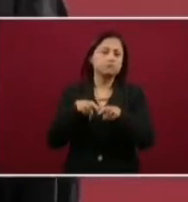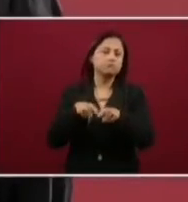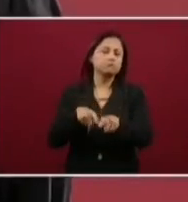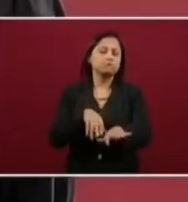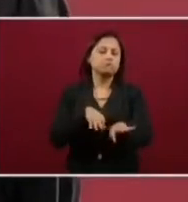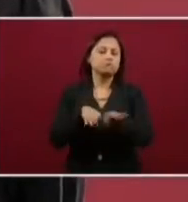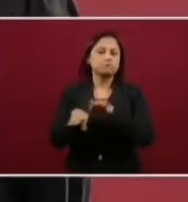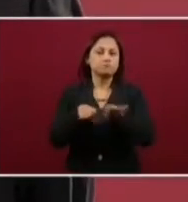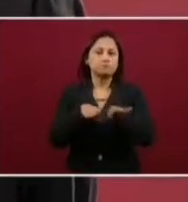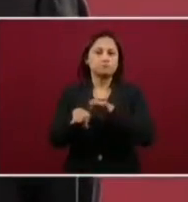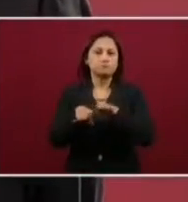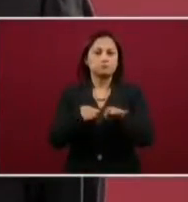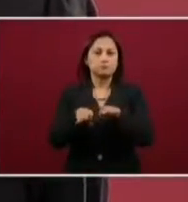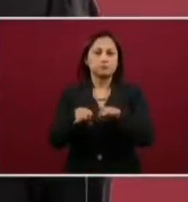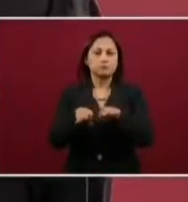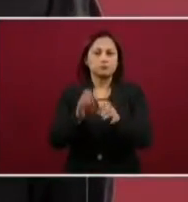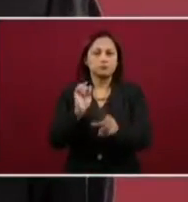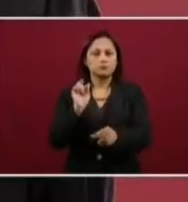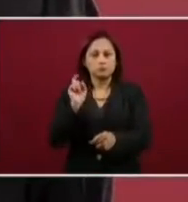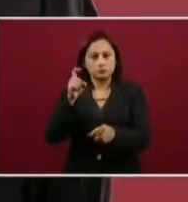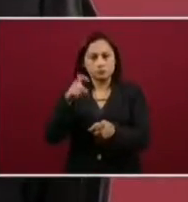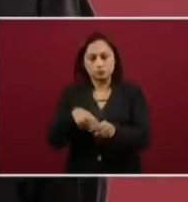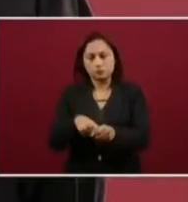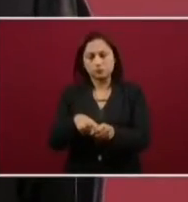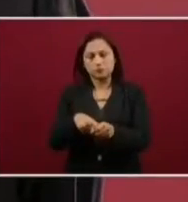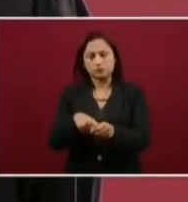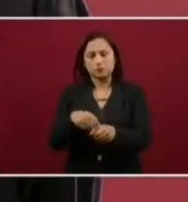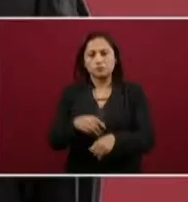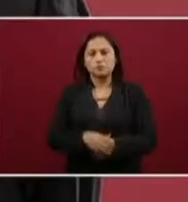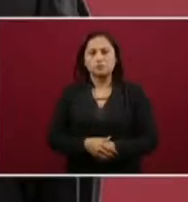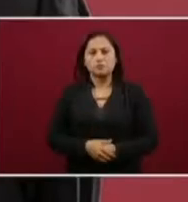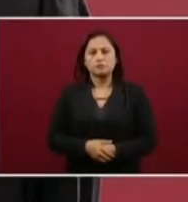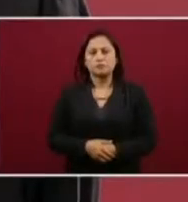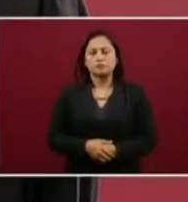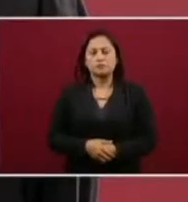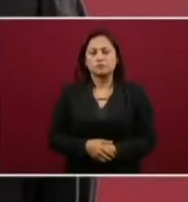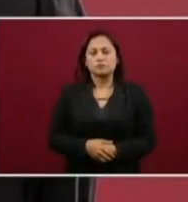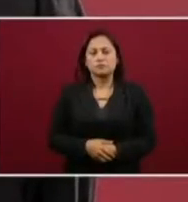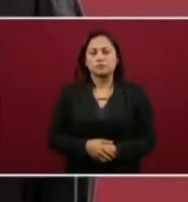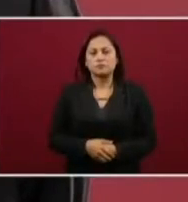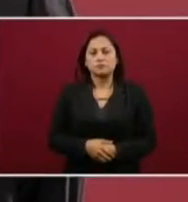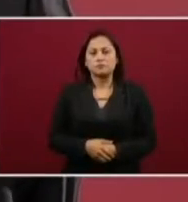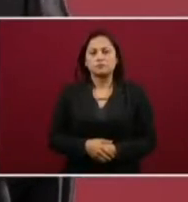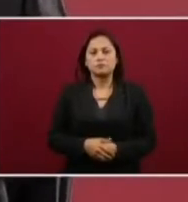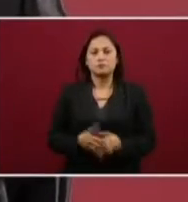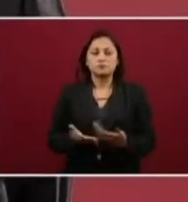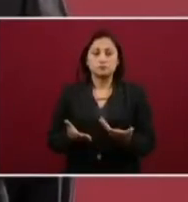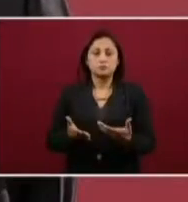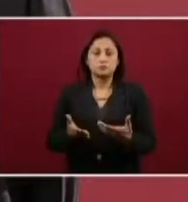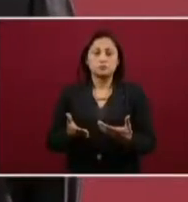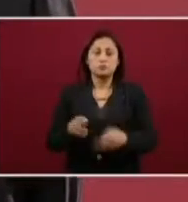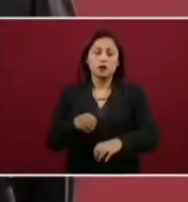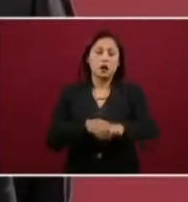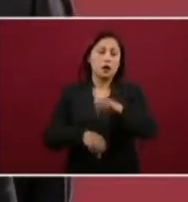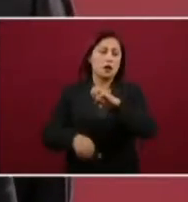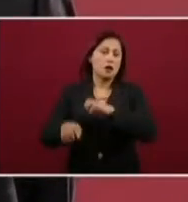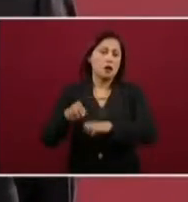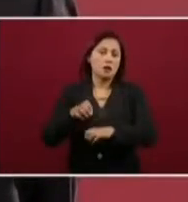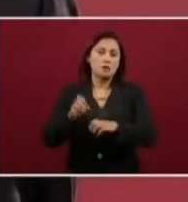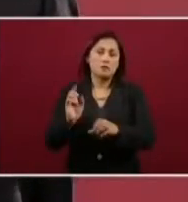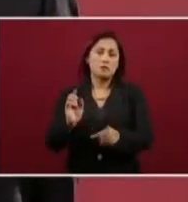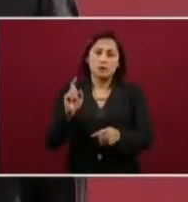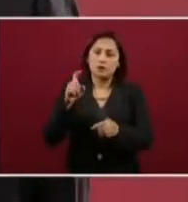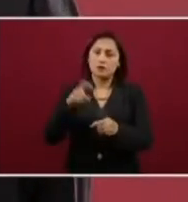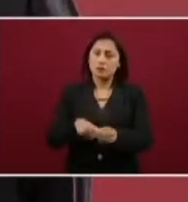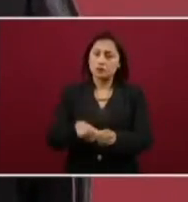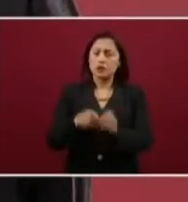trabajo d quienes laboran en una empresa en